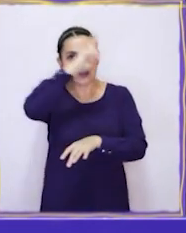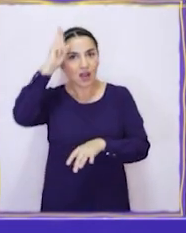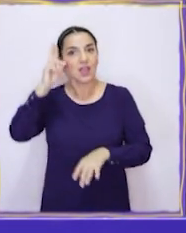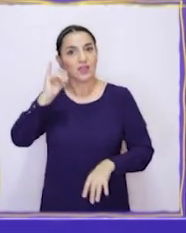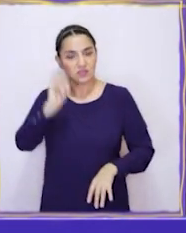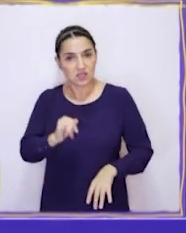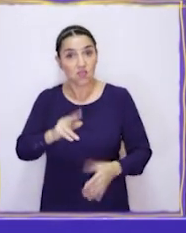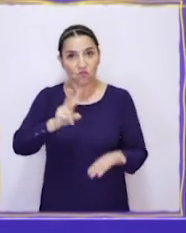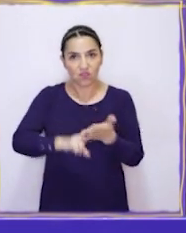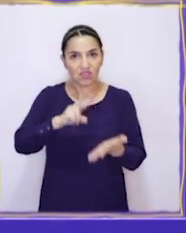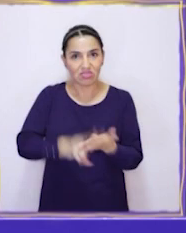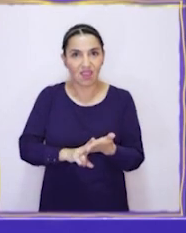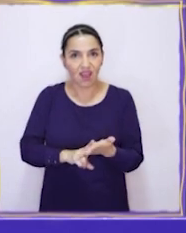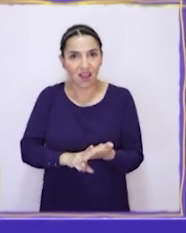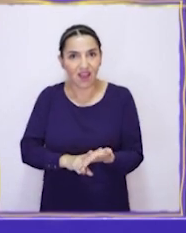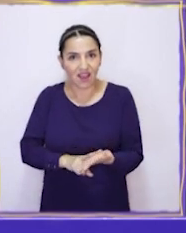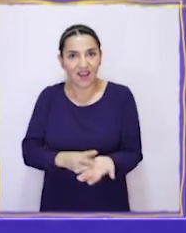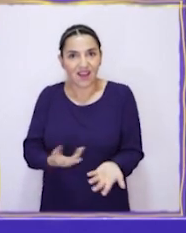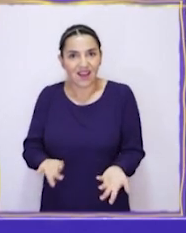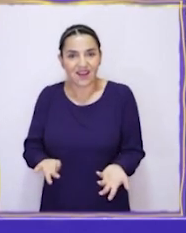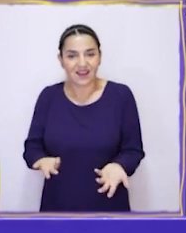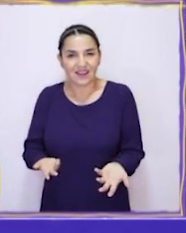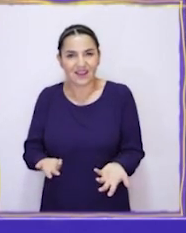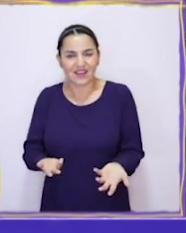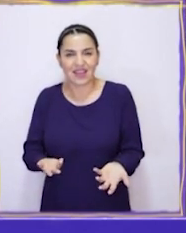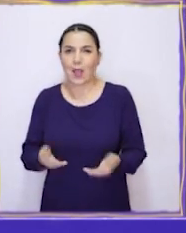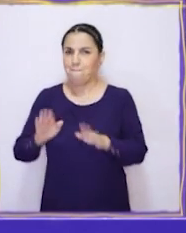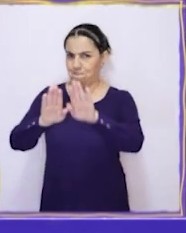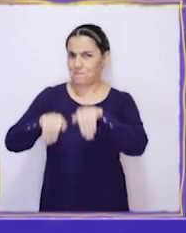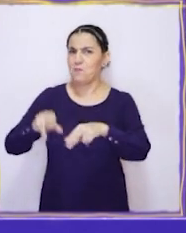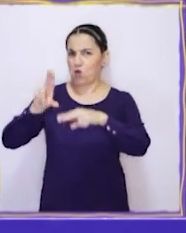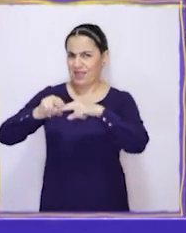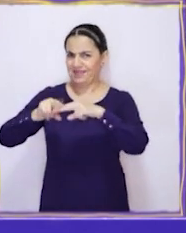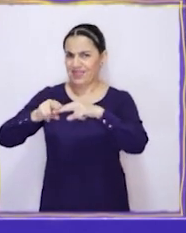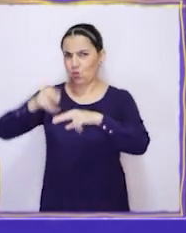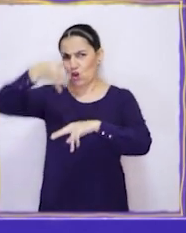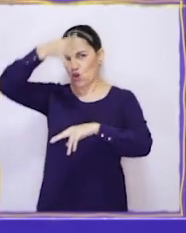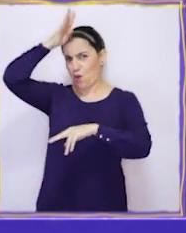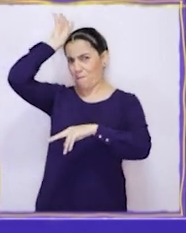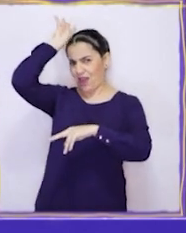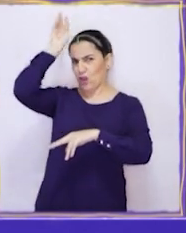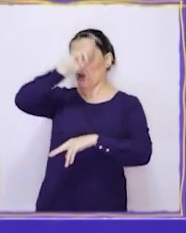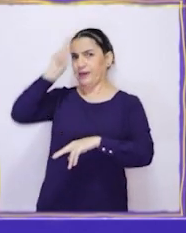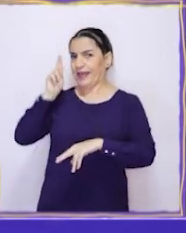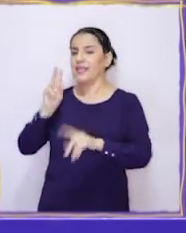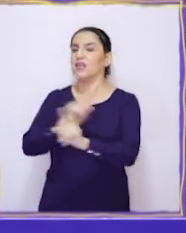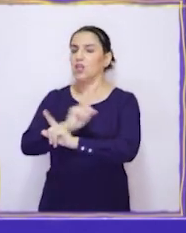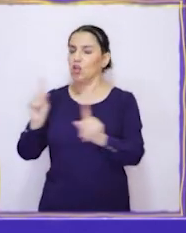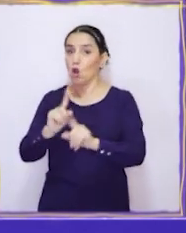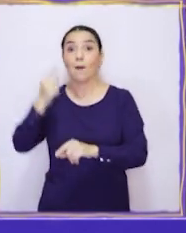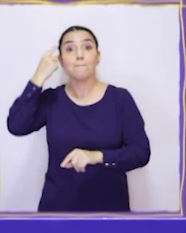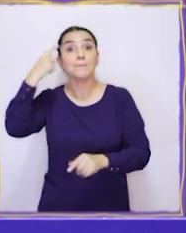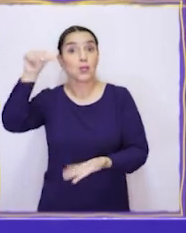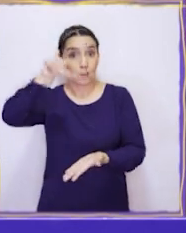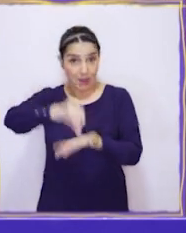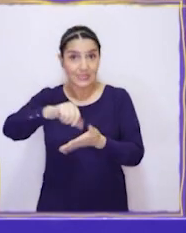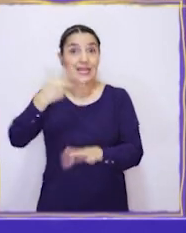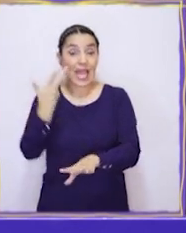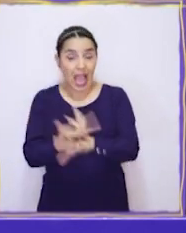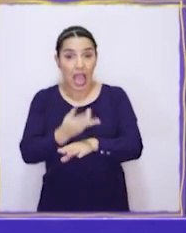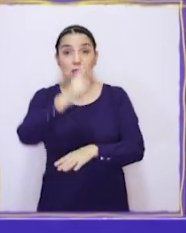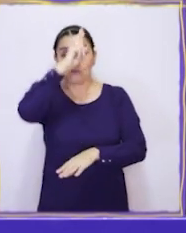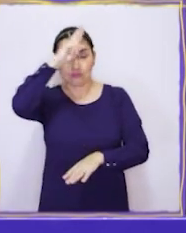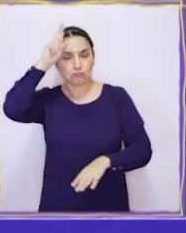reyes. ¿No me creen? Es verdad, no son como los antiguos reyes romanos. Pero aún hay países que tienen